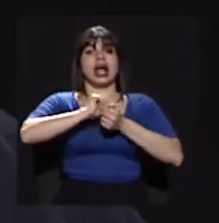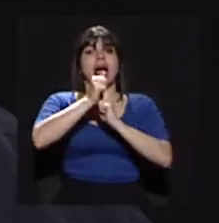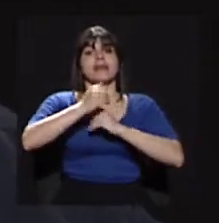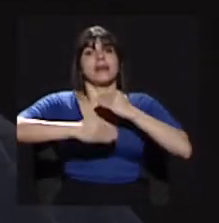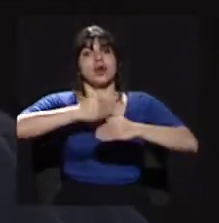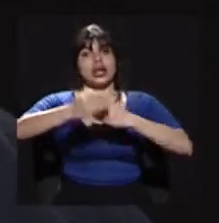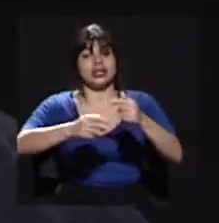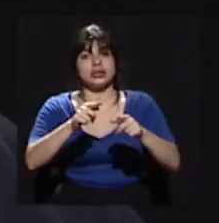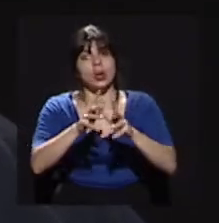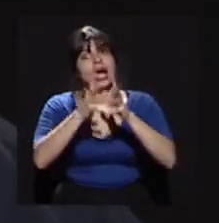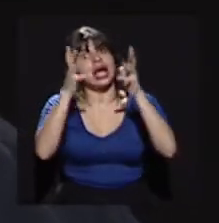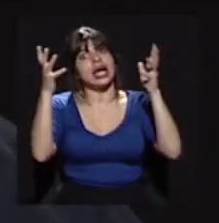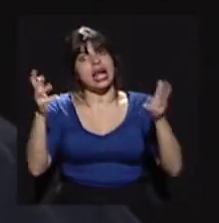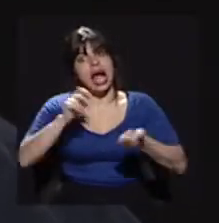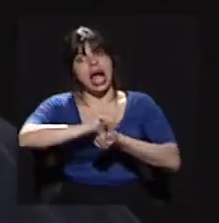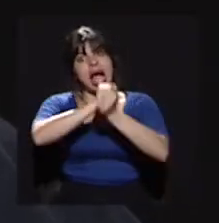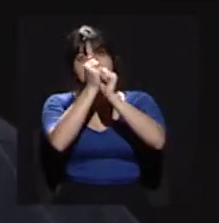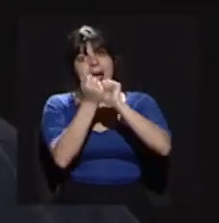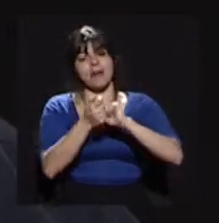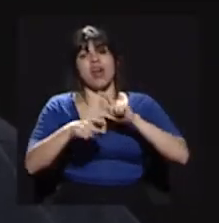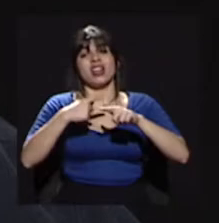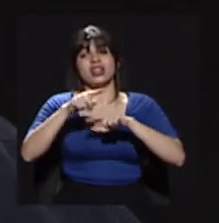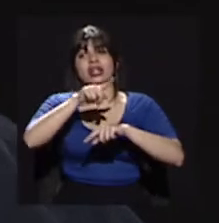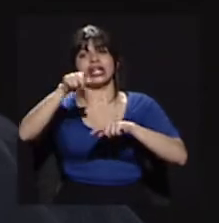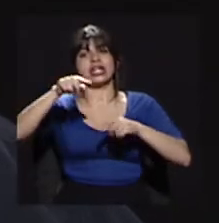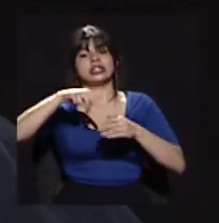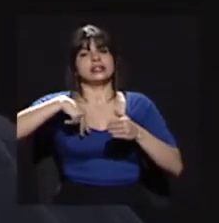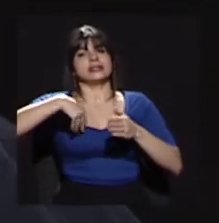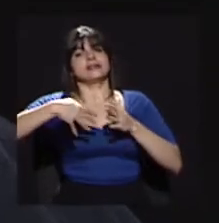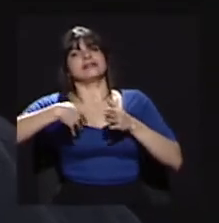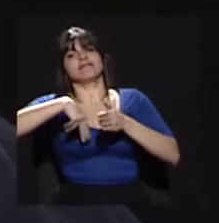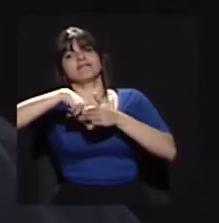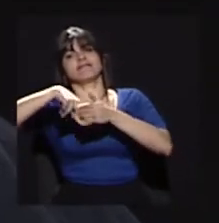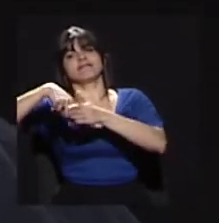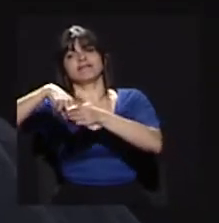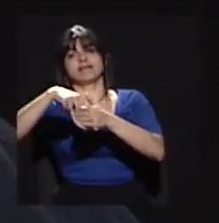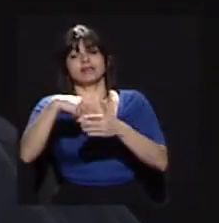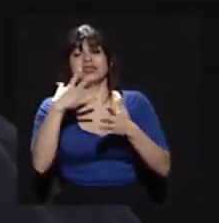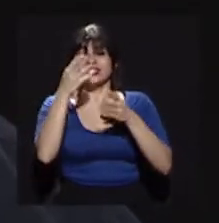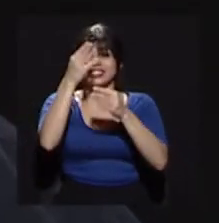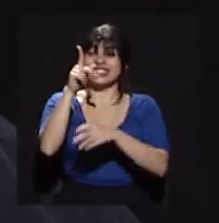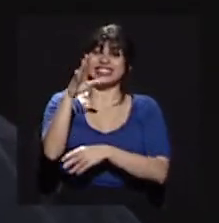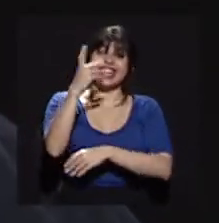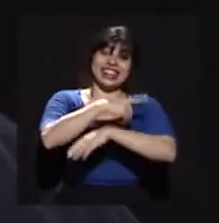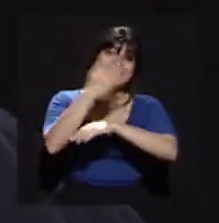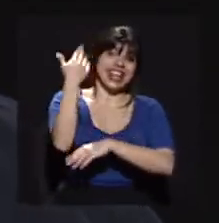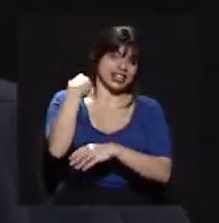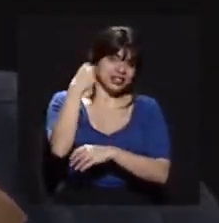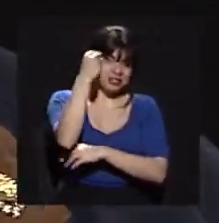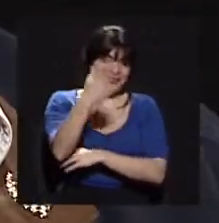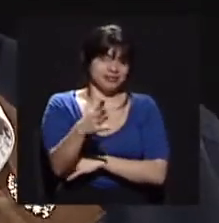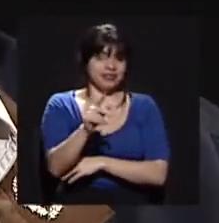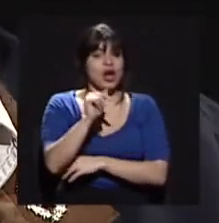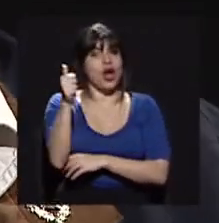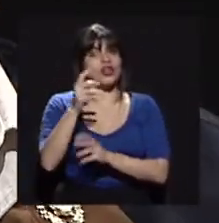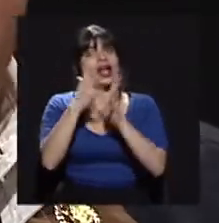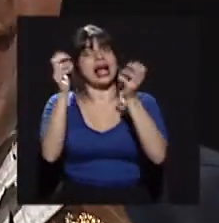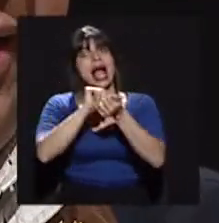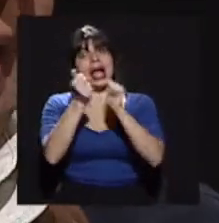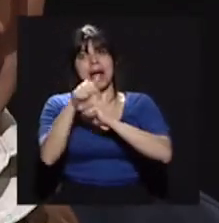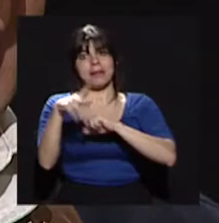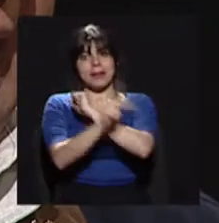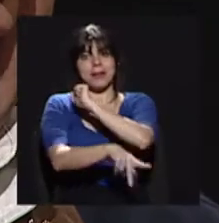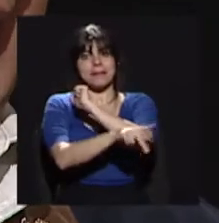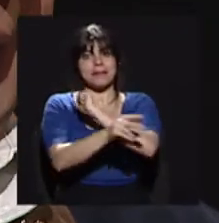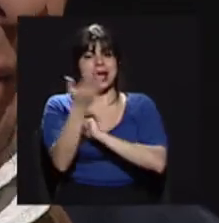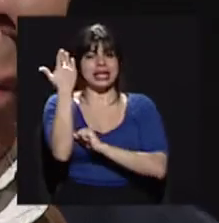cambio entonces la resistencia va a ser equivalente yo lo dije en el informe de los 100 días dicho sea de paso otro gran cambio que hubo en este